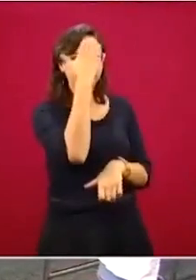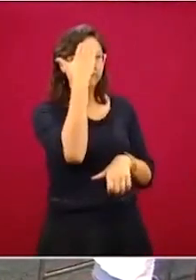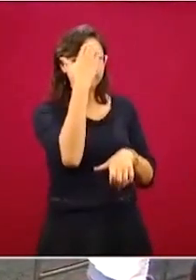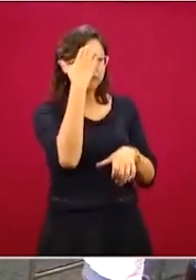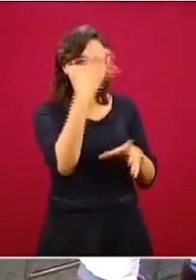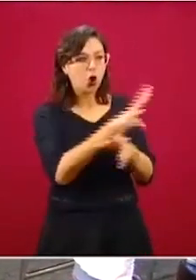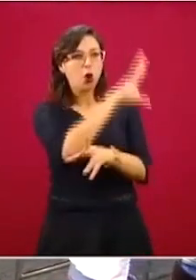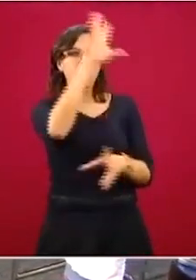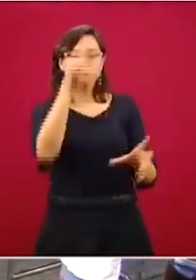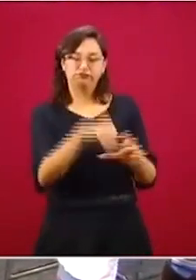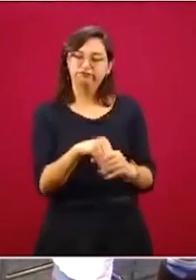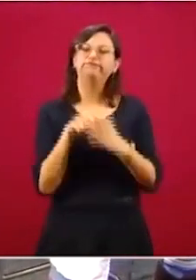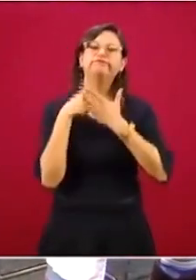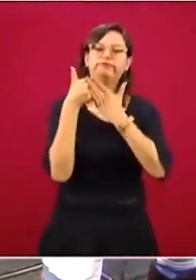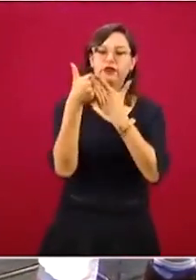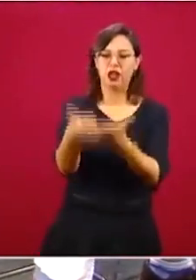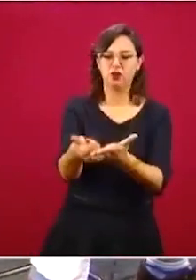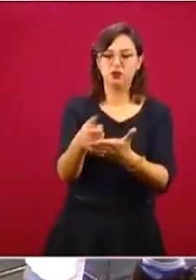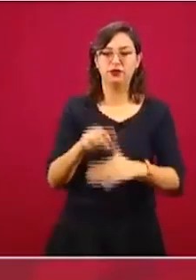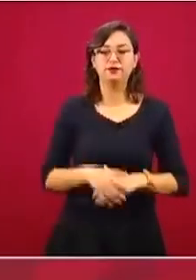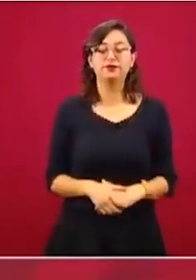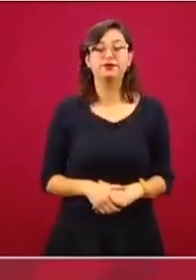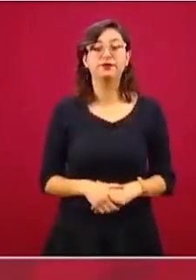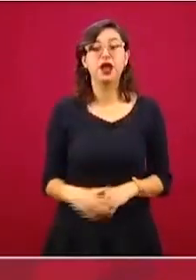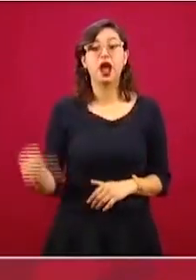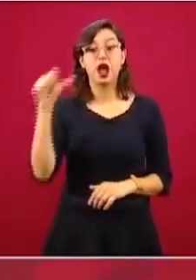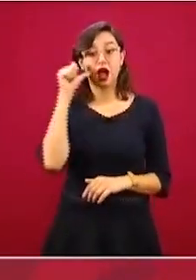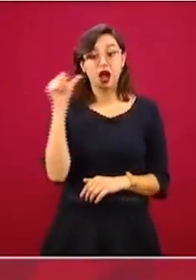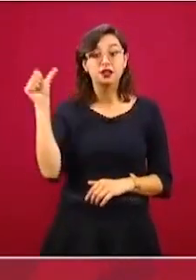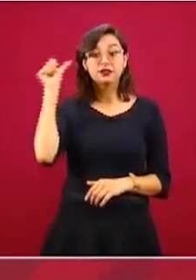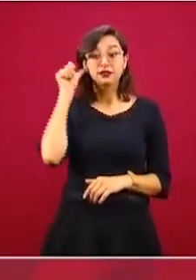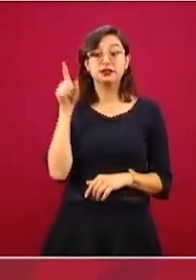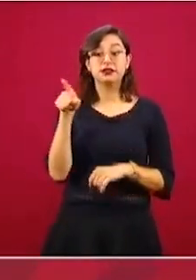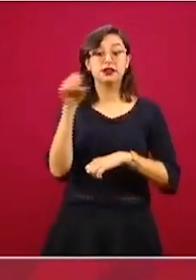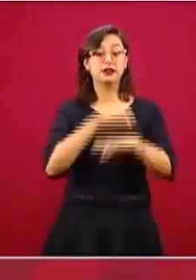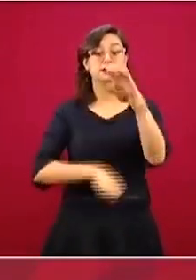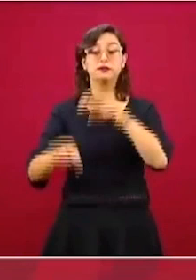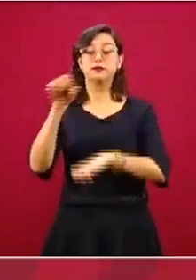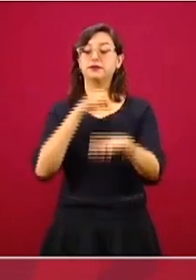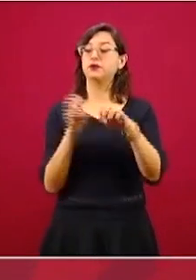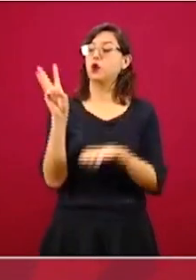ayer wall mart decidio